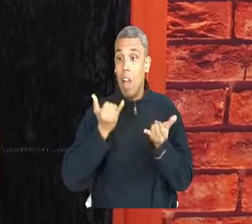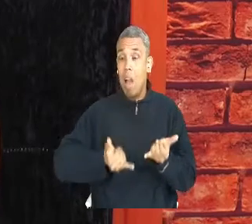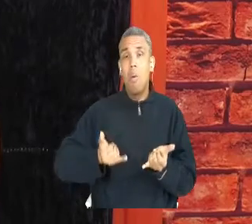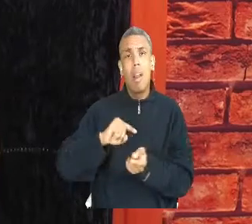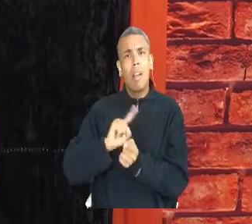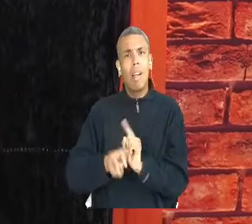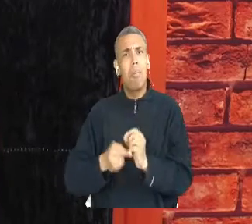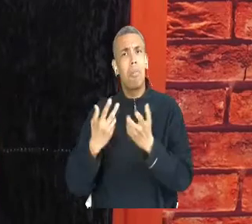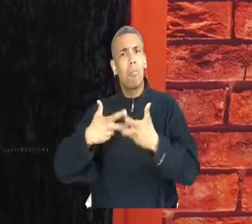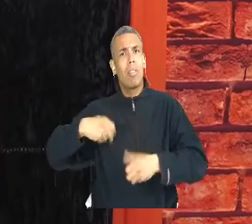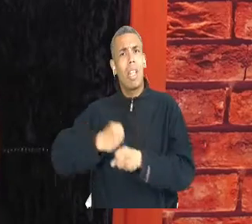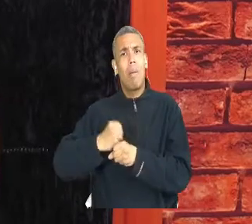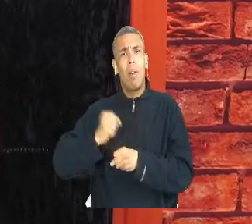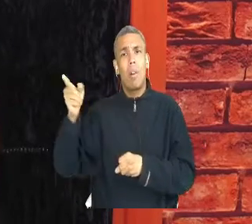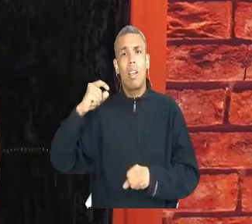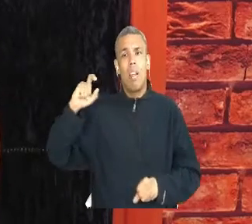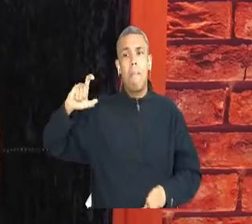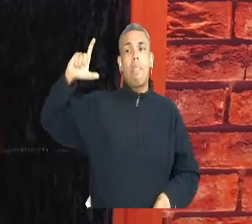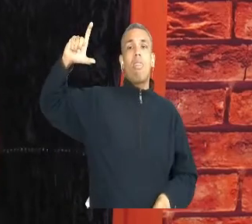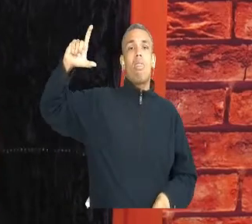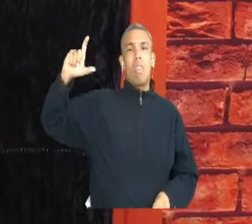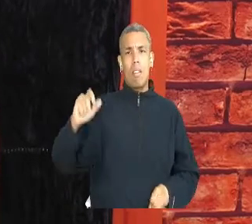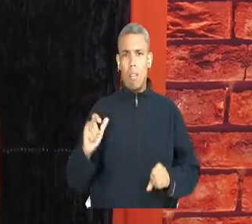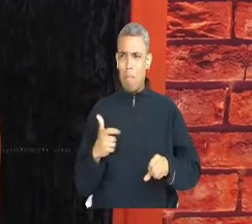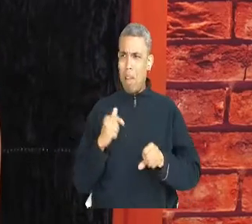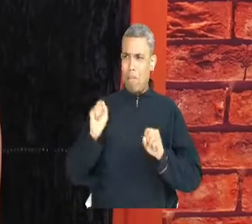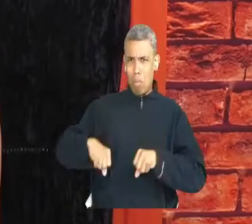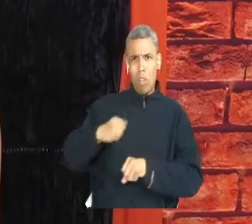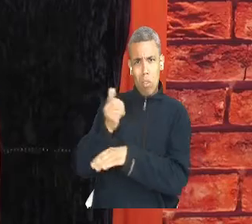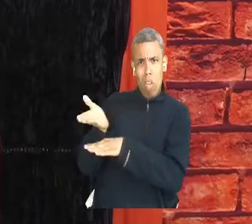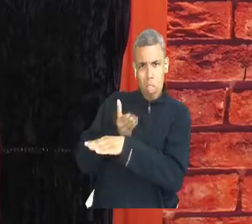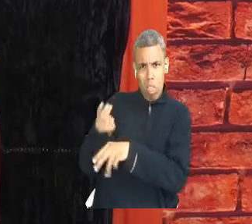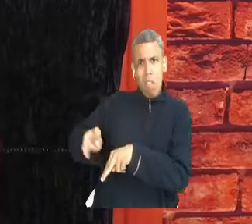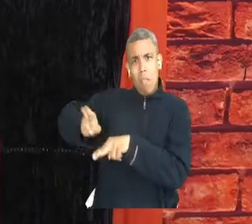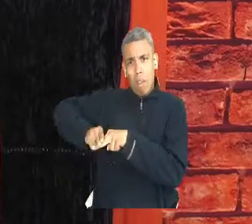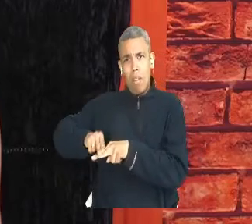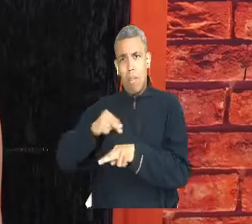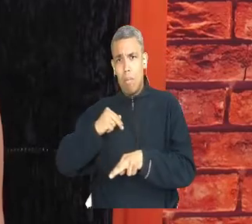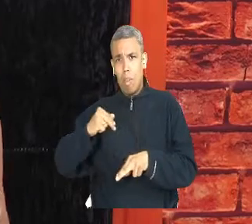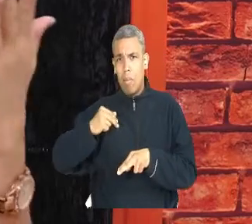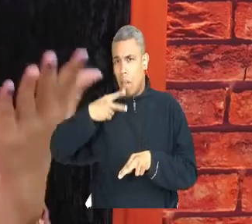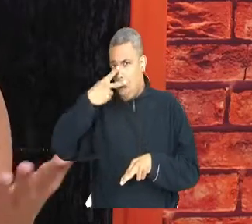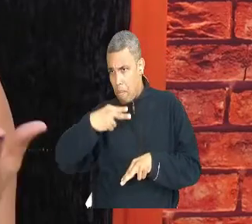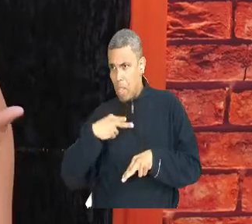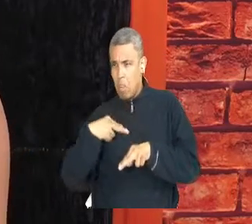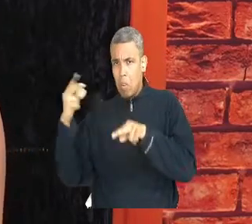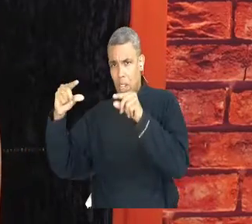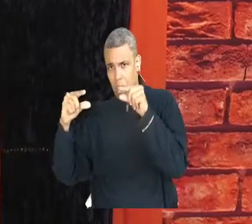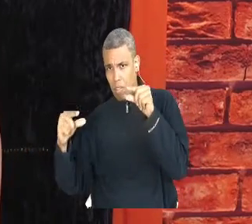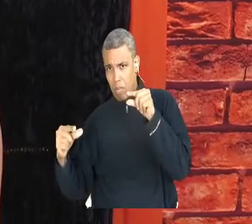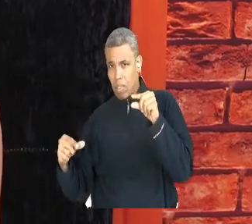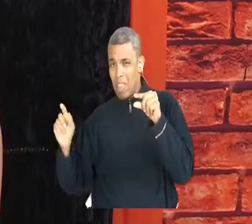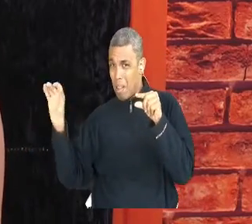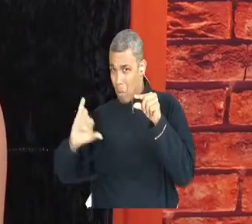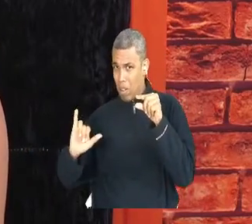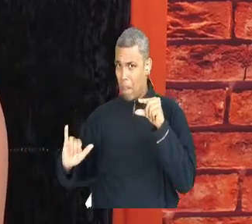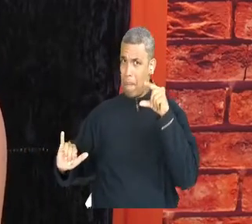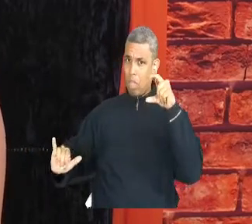ese trámite ya está listo y ya hay una cuota alimentos fijas ya sea por una comisaría de familia por uno por el centro de convivencia ciudadana que